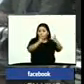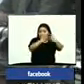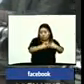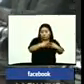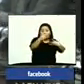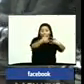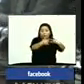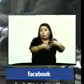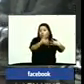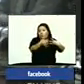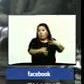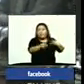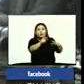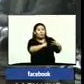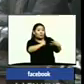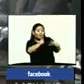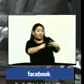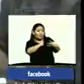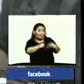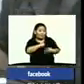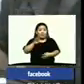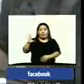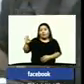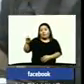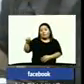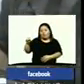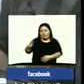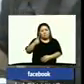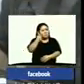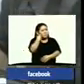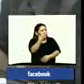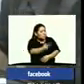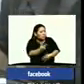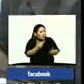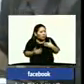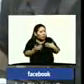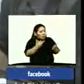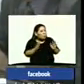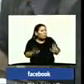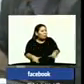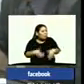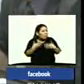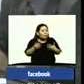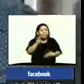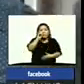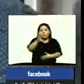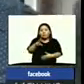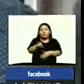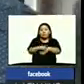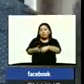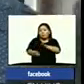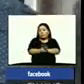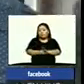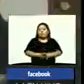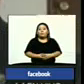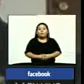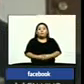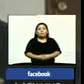responsabilidad fiscal. Pero escuchemos a continuación parte de las declaraciones que daban los legisladores.